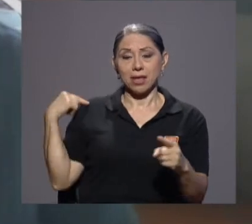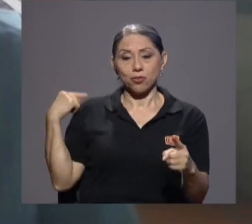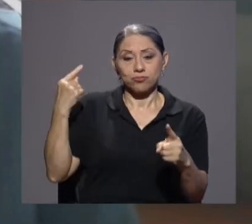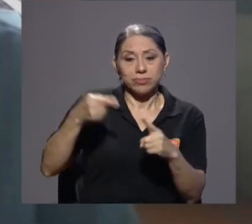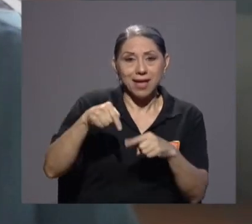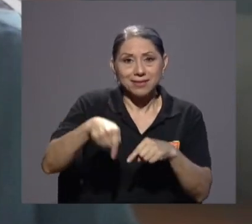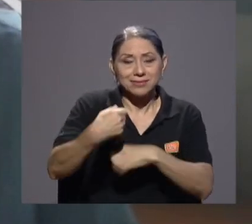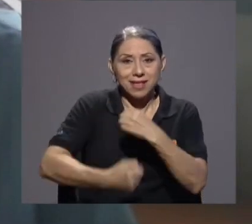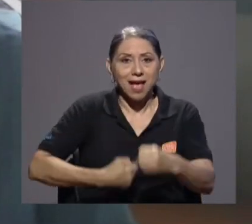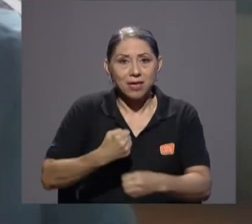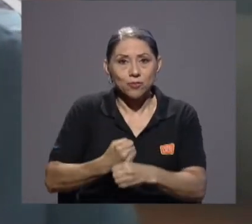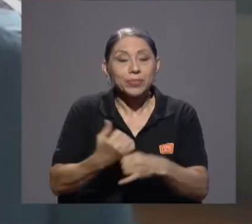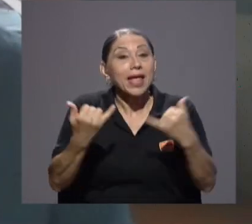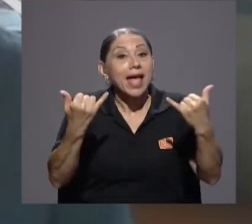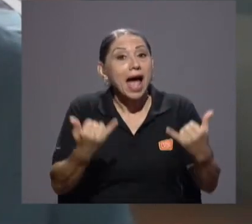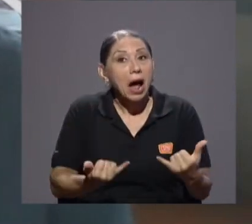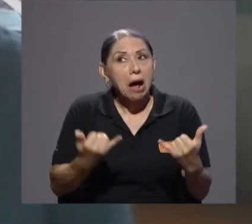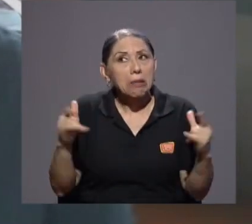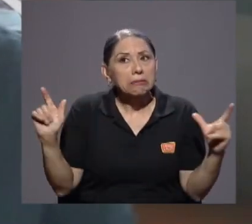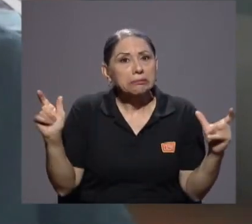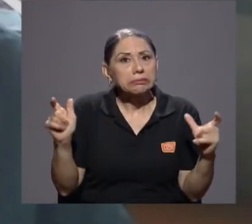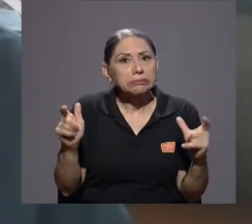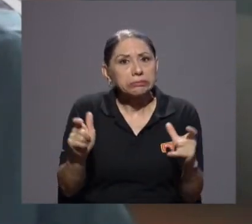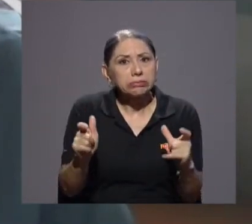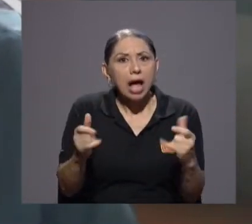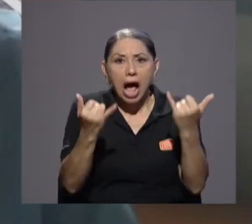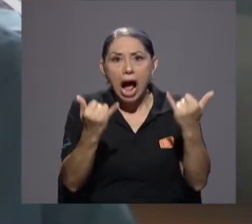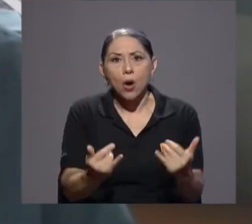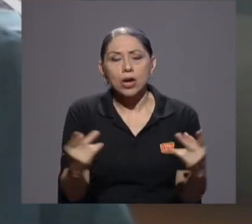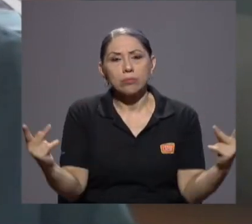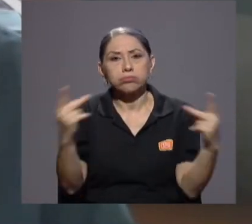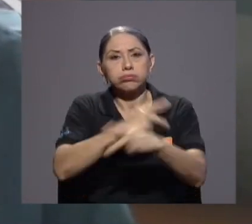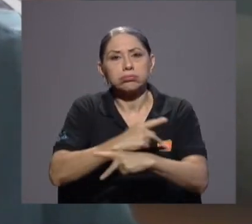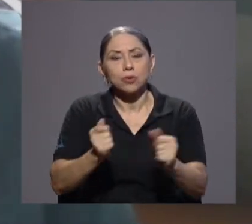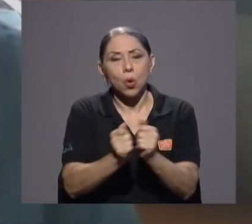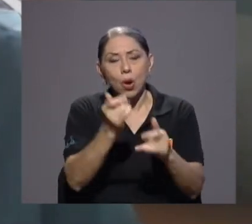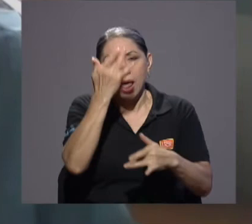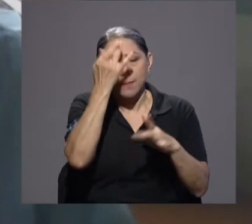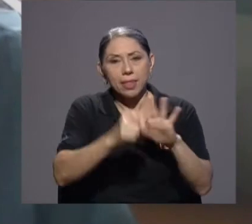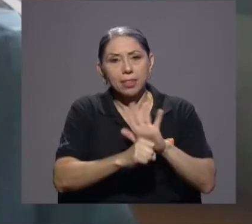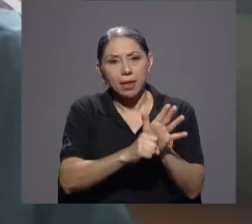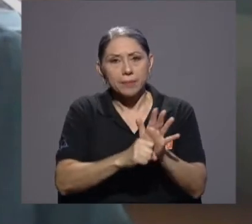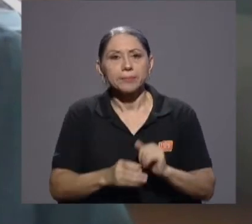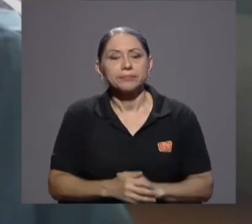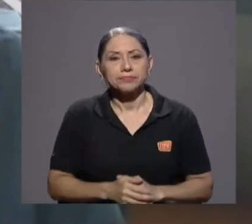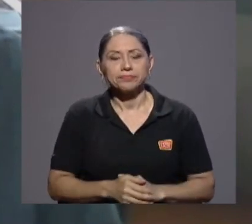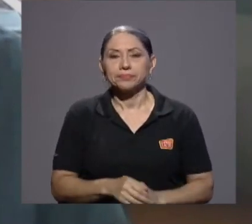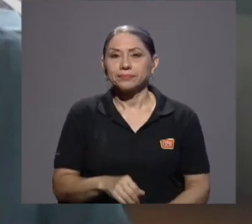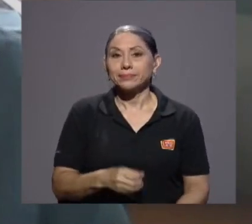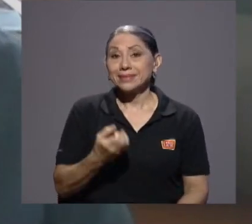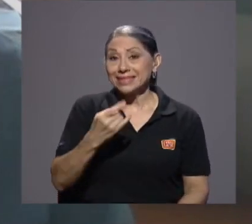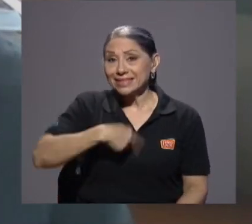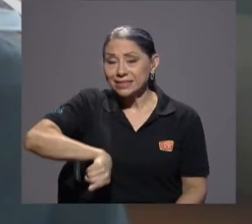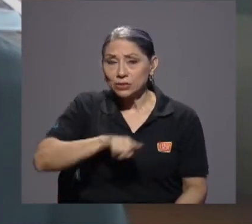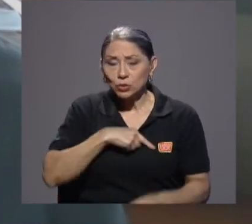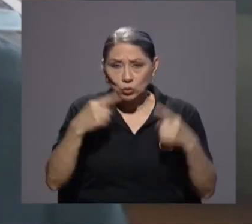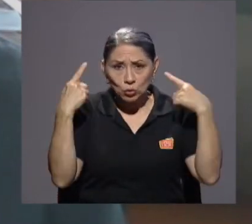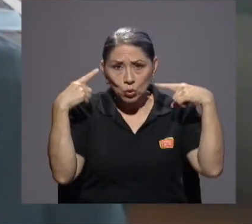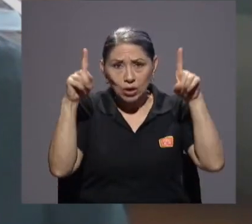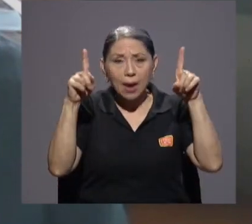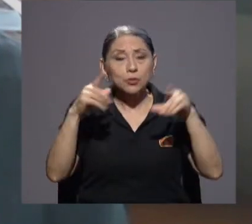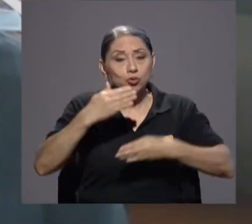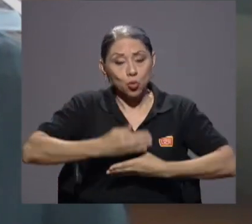Y la pandemia simplemente viene a complicar el panorama, ya que sí, efectivamente logramos que hubiera continuidad